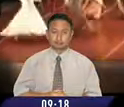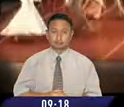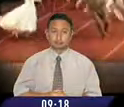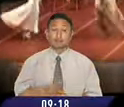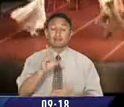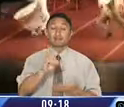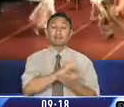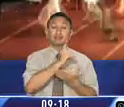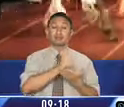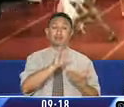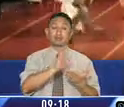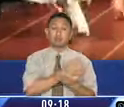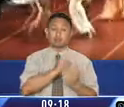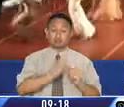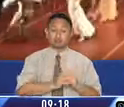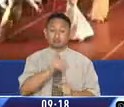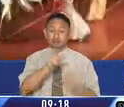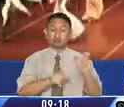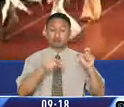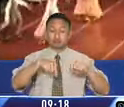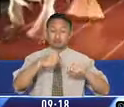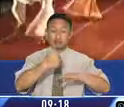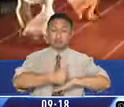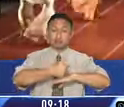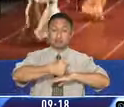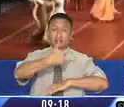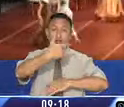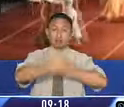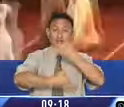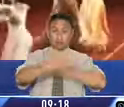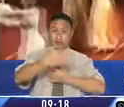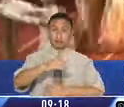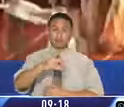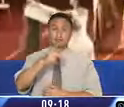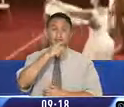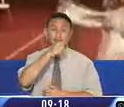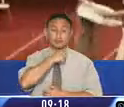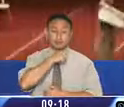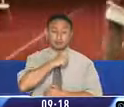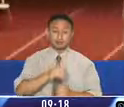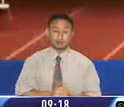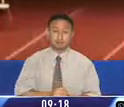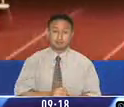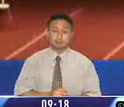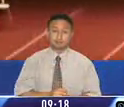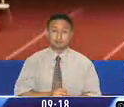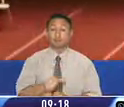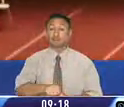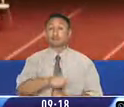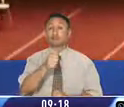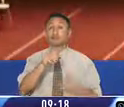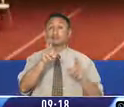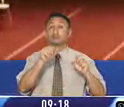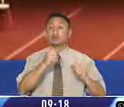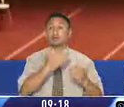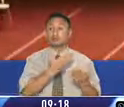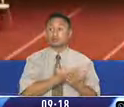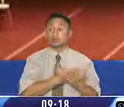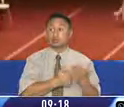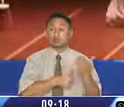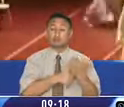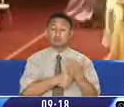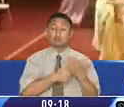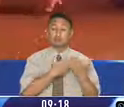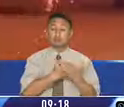de Cámara tiene personalidad jurídica privada y ese fue otro de los argumentos que se puso a consideración del Ministerio de Economía